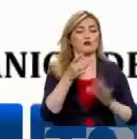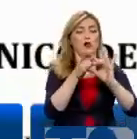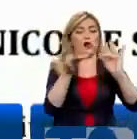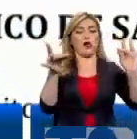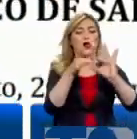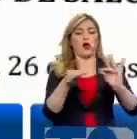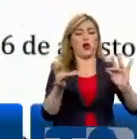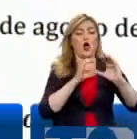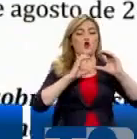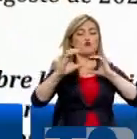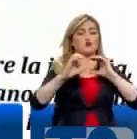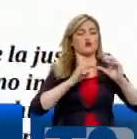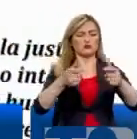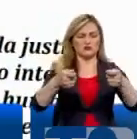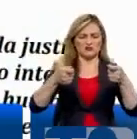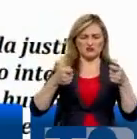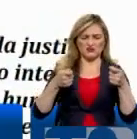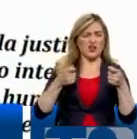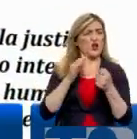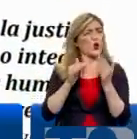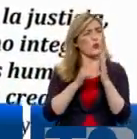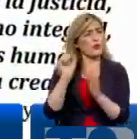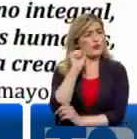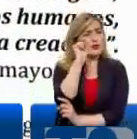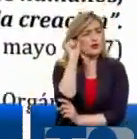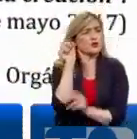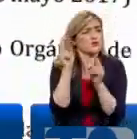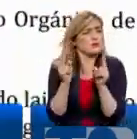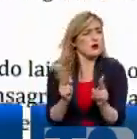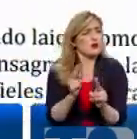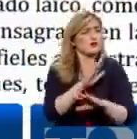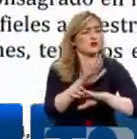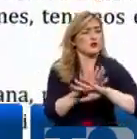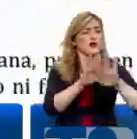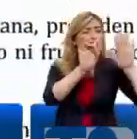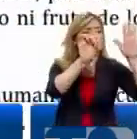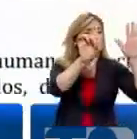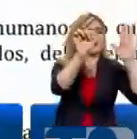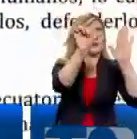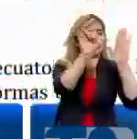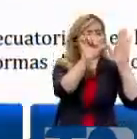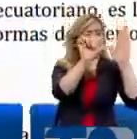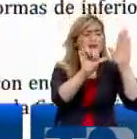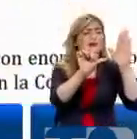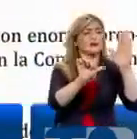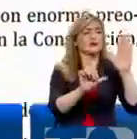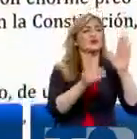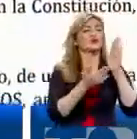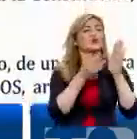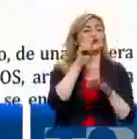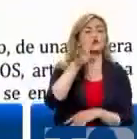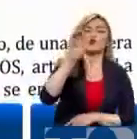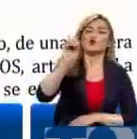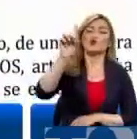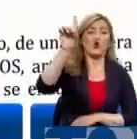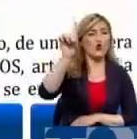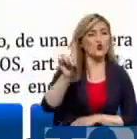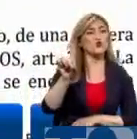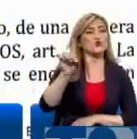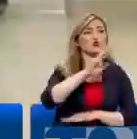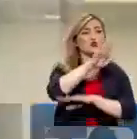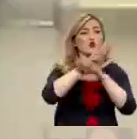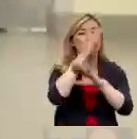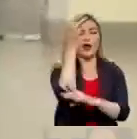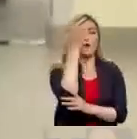comunicado. Dicen que ven una afectación a los derechos humanos, sobre todo en 6 artículos. uno de ellos el 201, que tiene que ver con